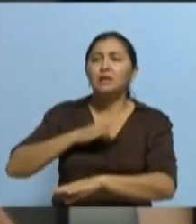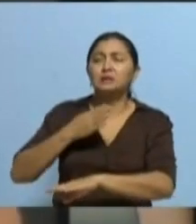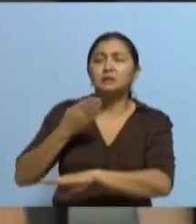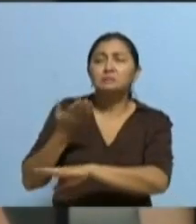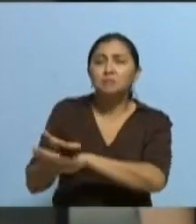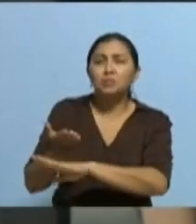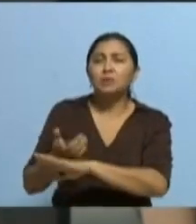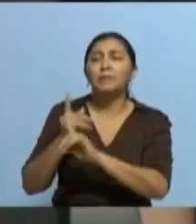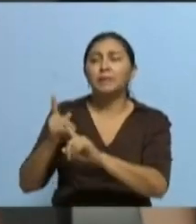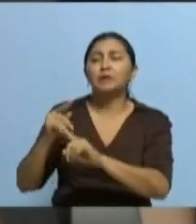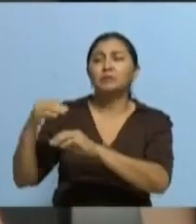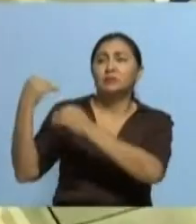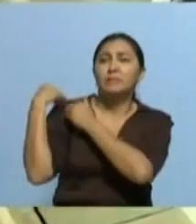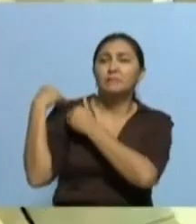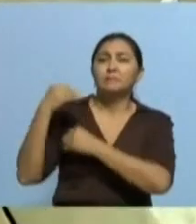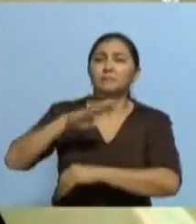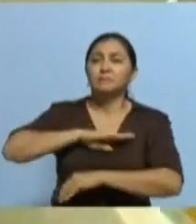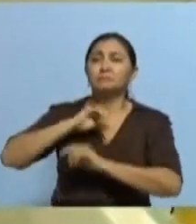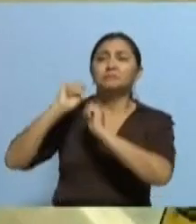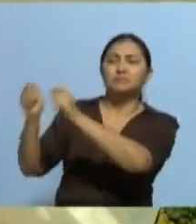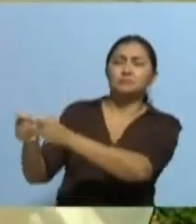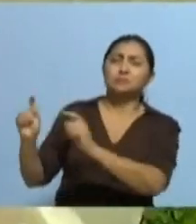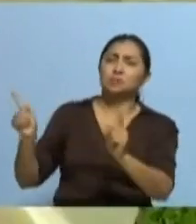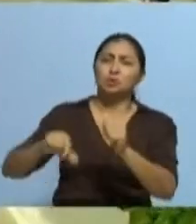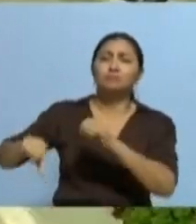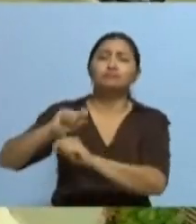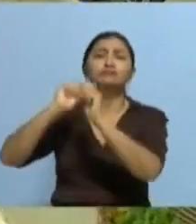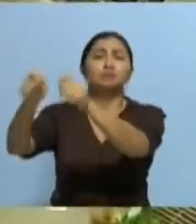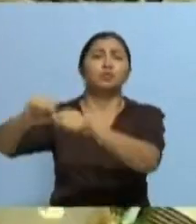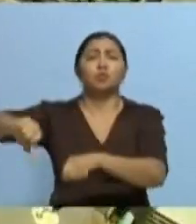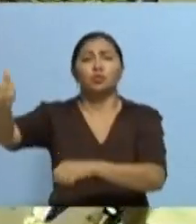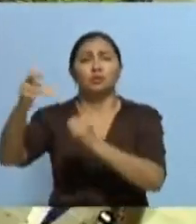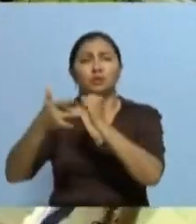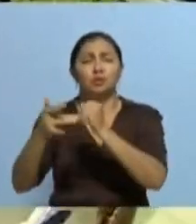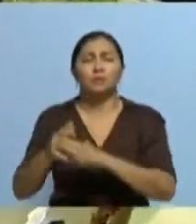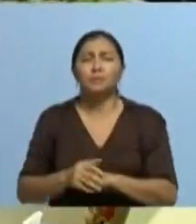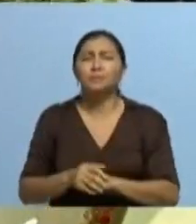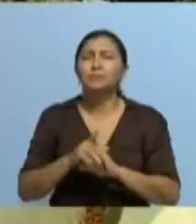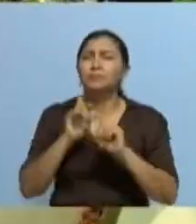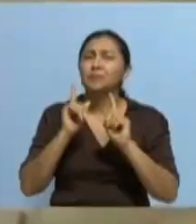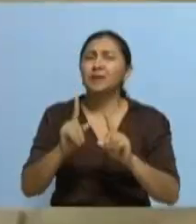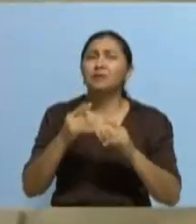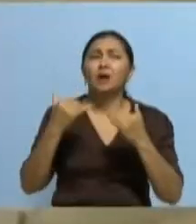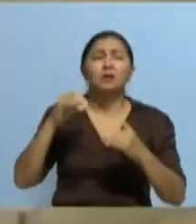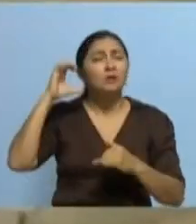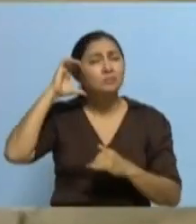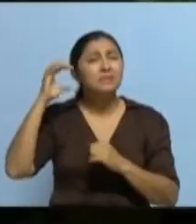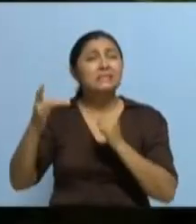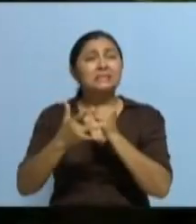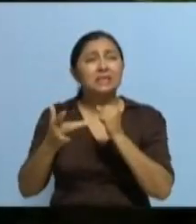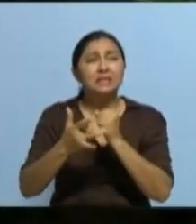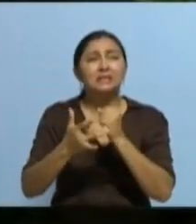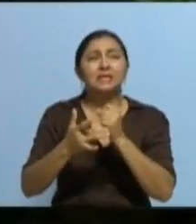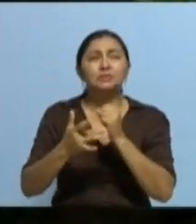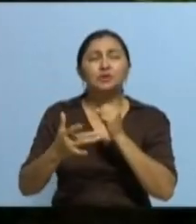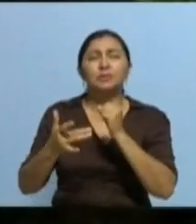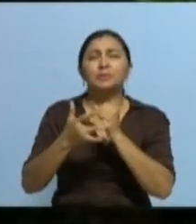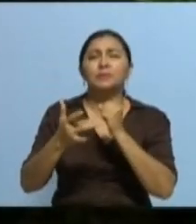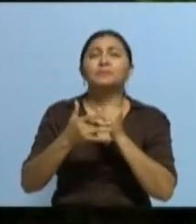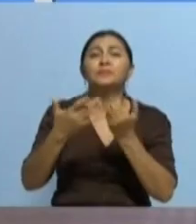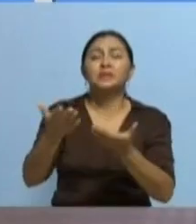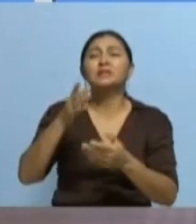arrastra el museo, no debe cargar con eso. Indicaron que las personas que llevaron al museo a la situación en la que está deberán